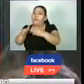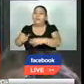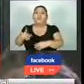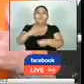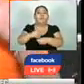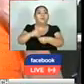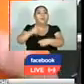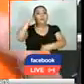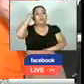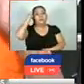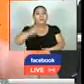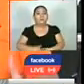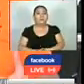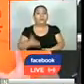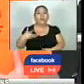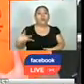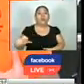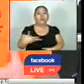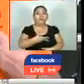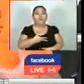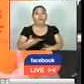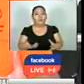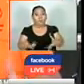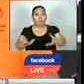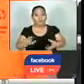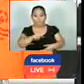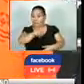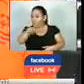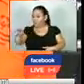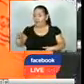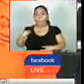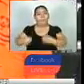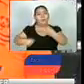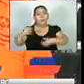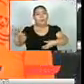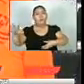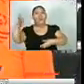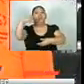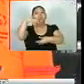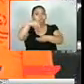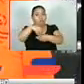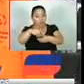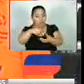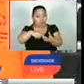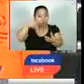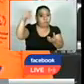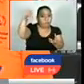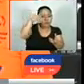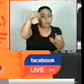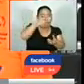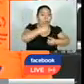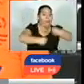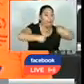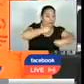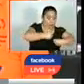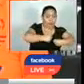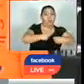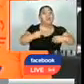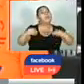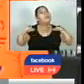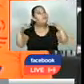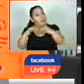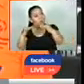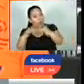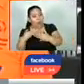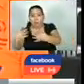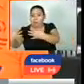intelectual. Queremos involucrar a los atletas a que se empoderen, no solamente en el deporte, sino que en